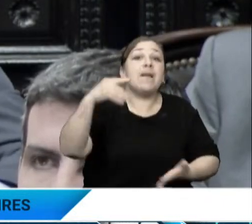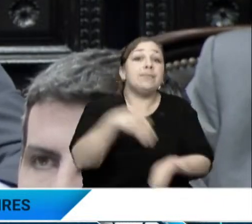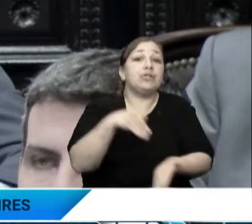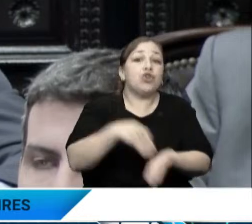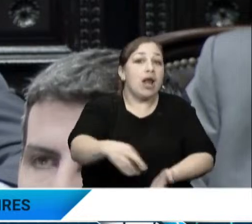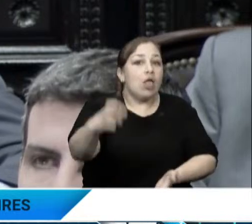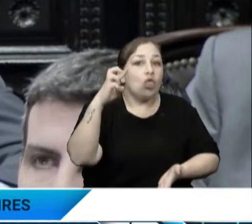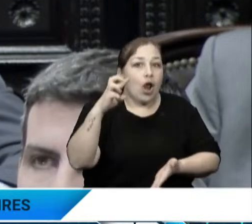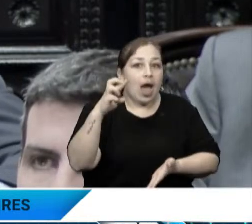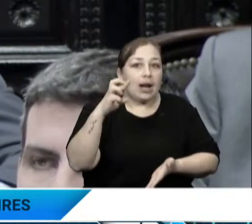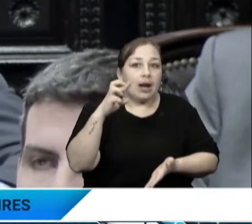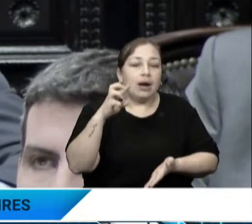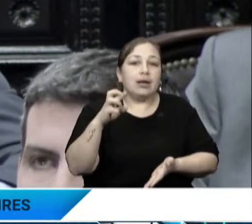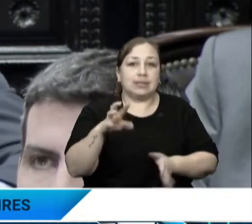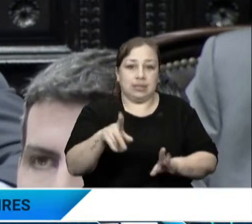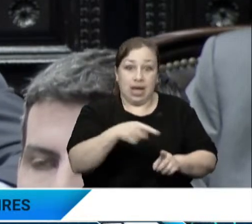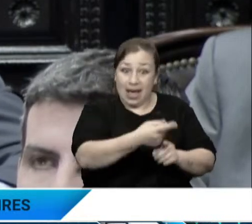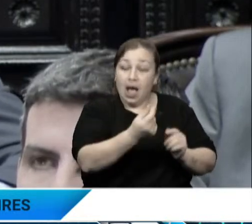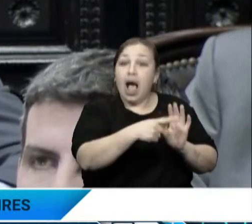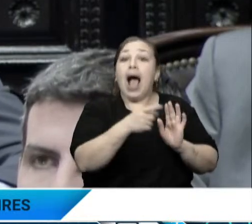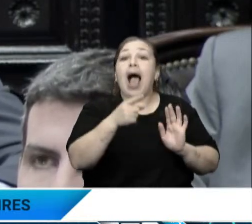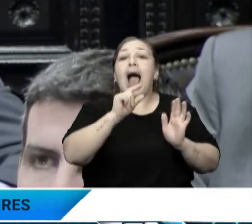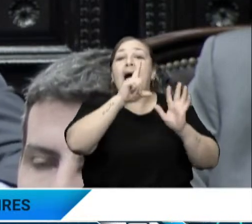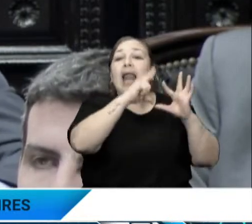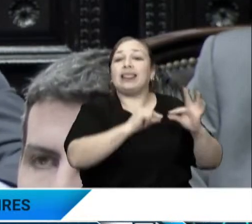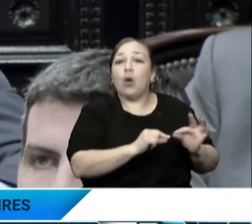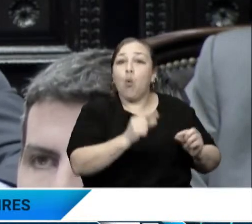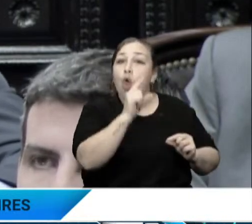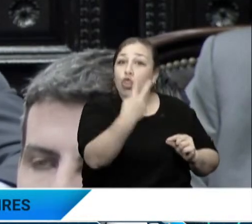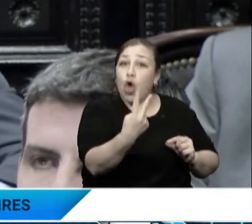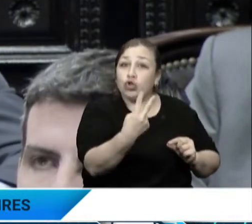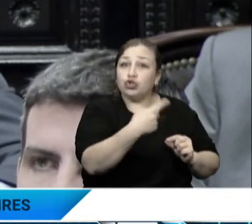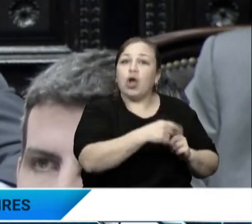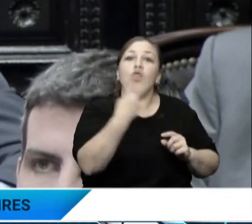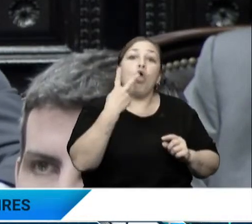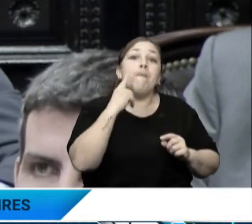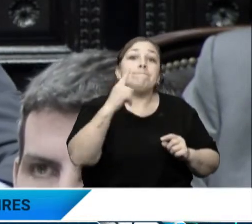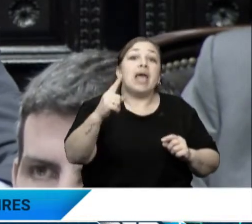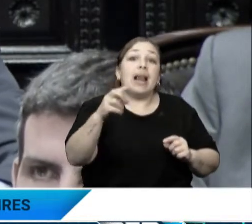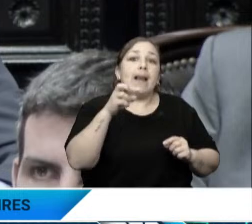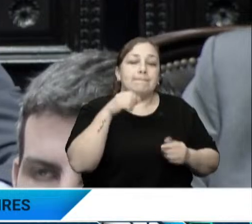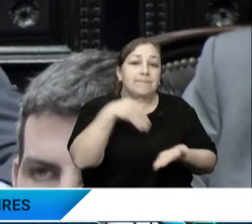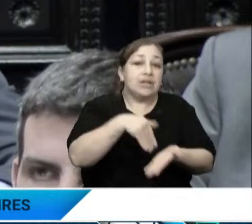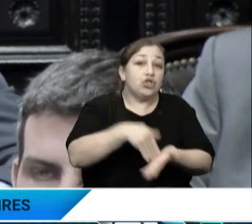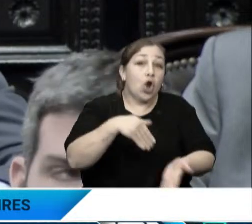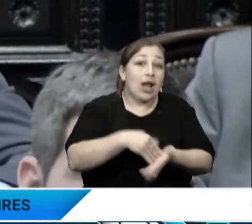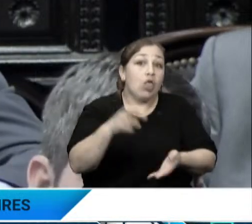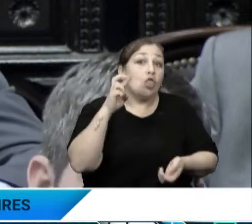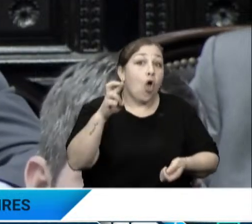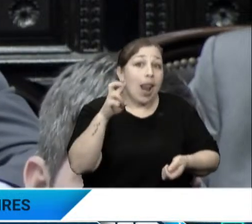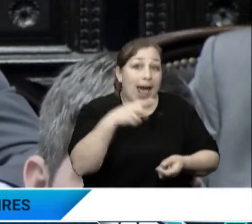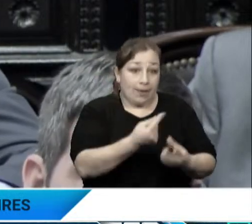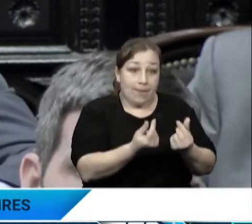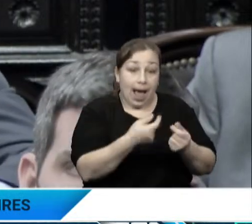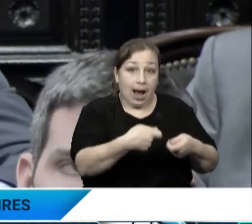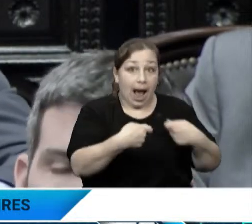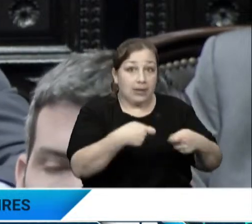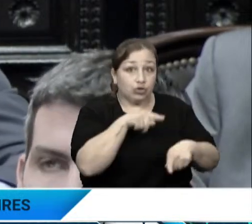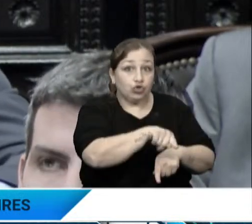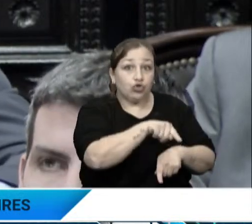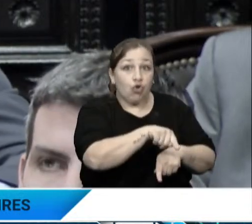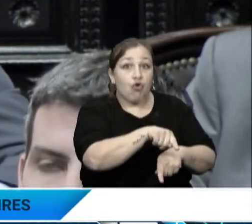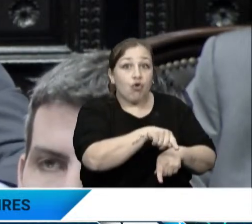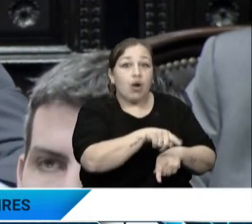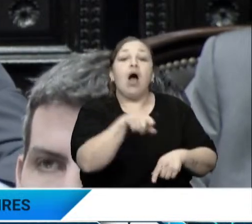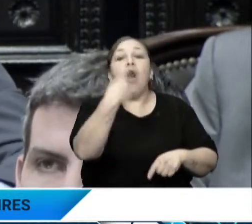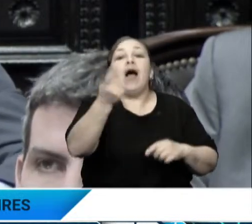cuesta. 2.000 millones de dólares cuesta el artículo 2. Que es la cláusula gatillo. 2.000 millones de dólares cuesta el